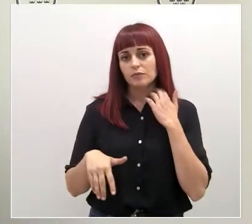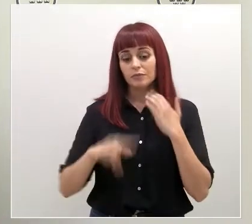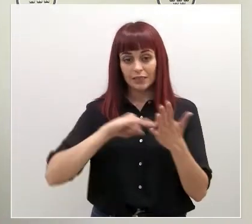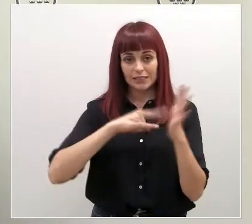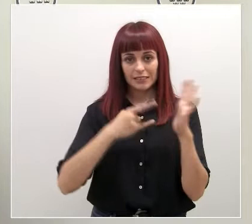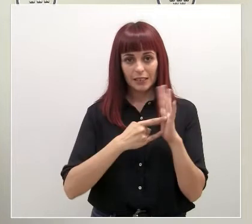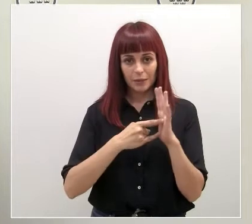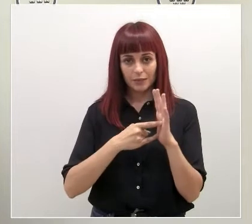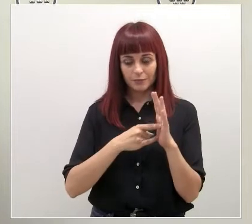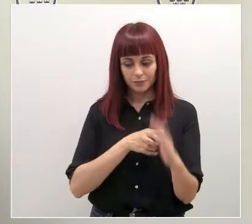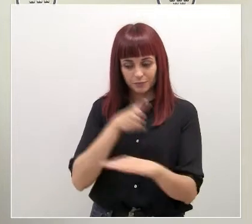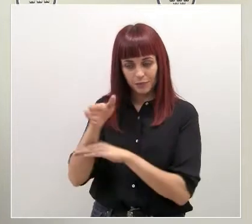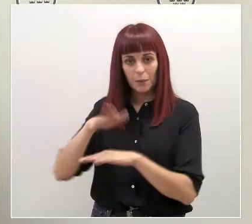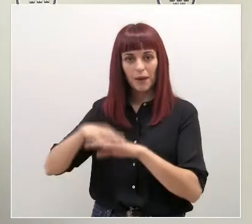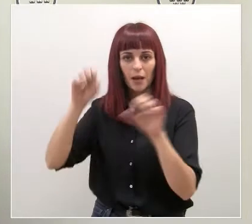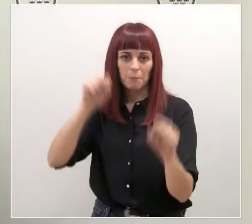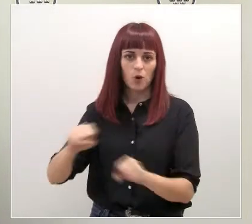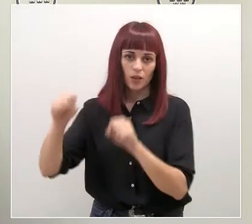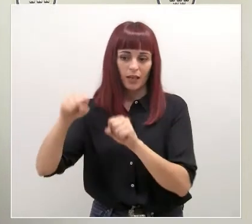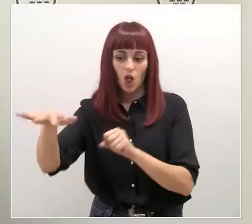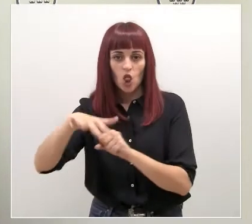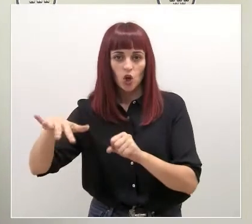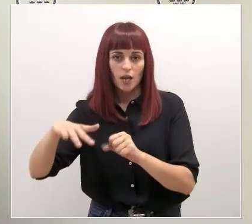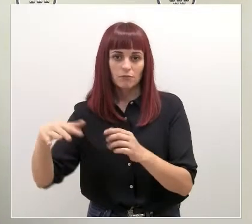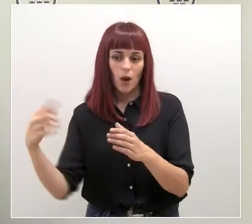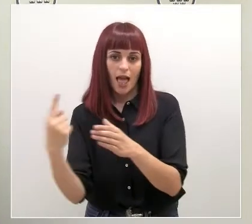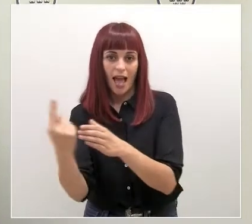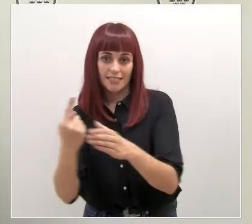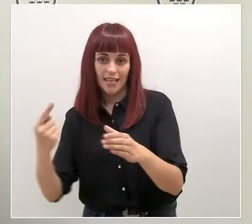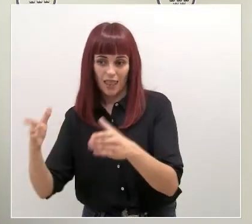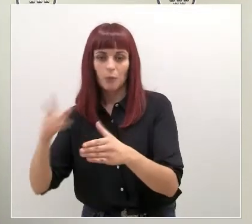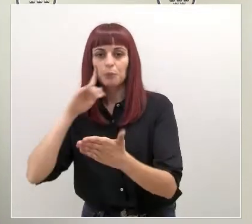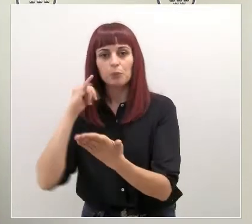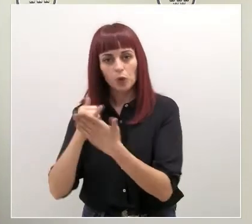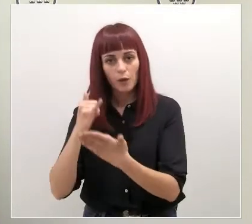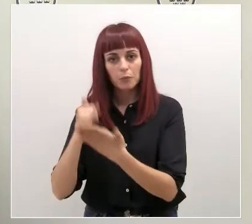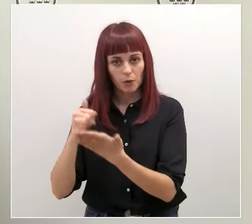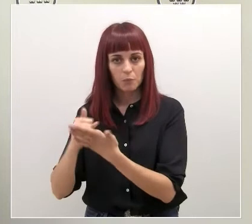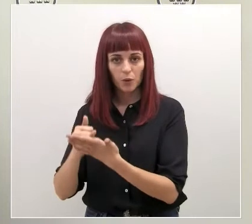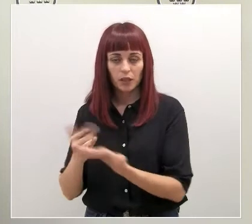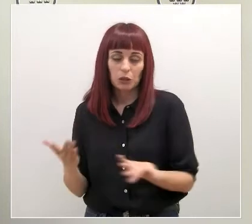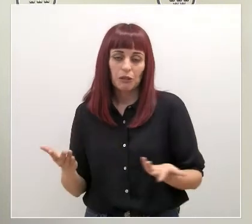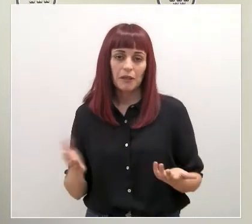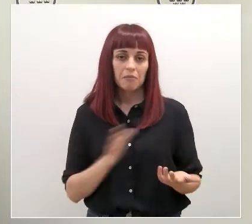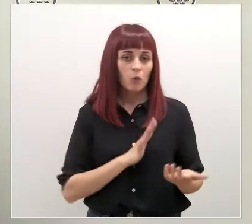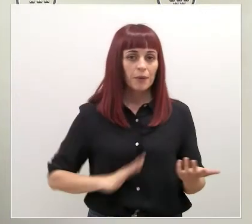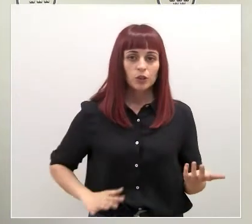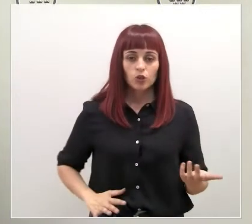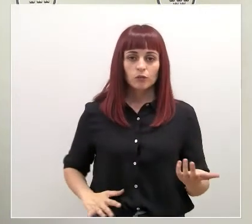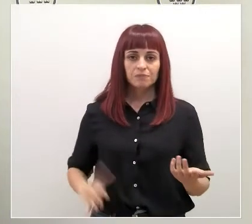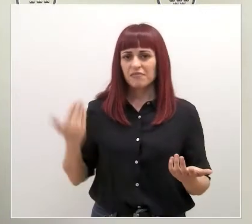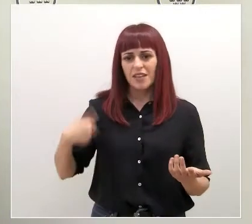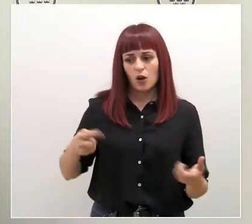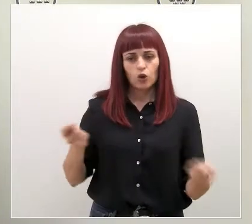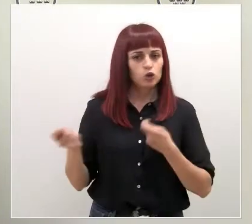para proteger, aislar la población, hacer las pruebas pertinentes. Por tanto, en principio, pues están, digamos,